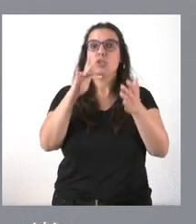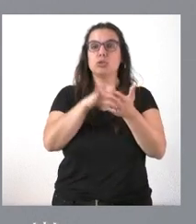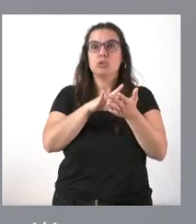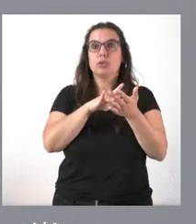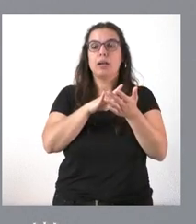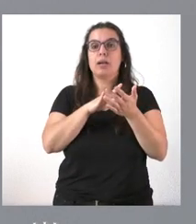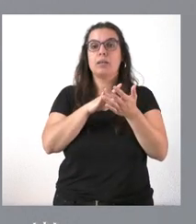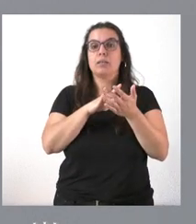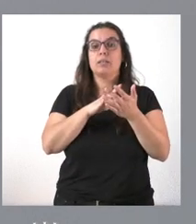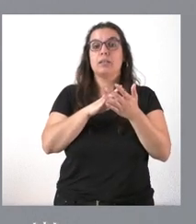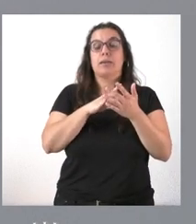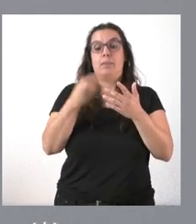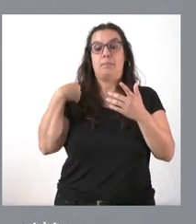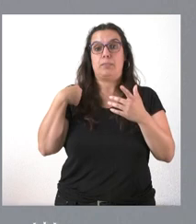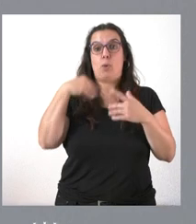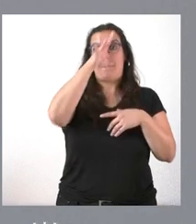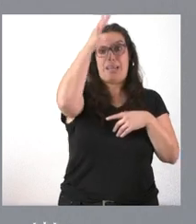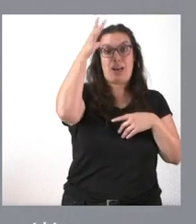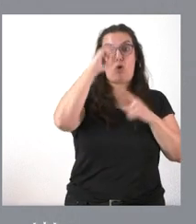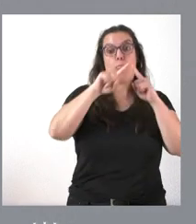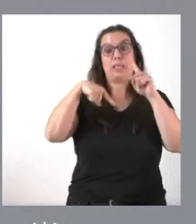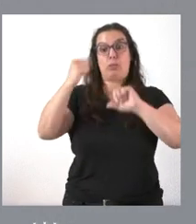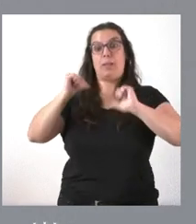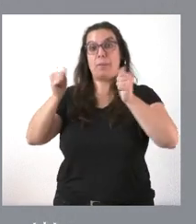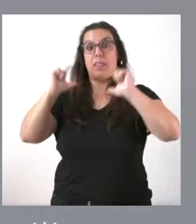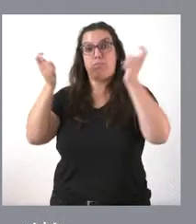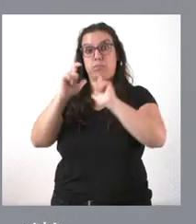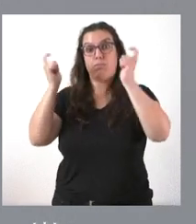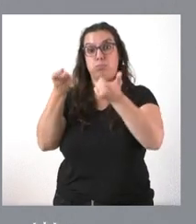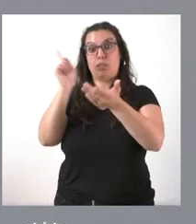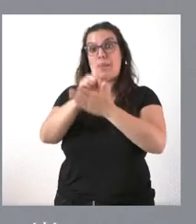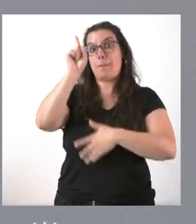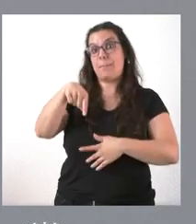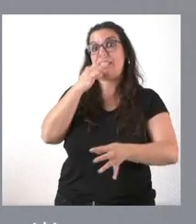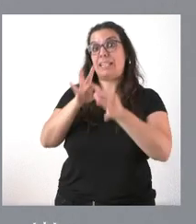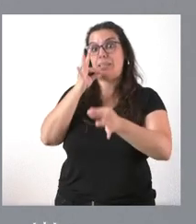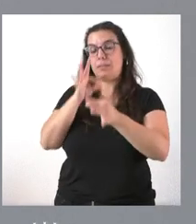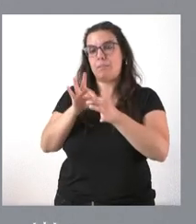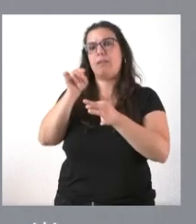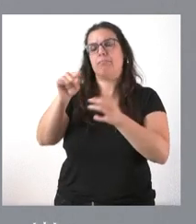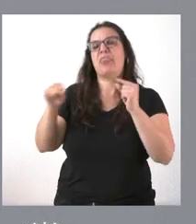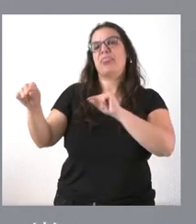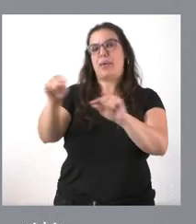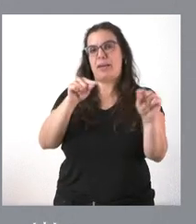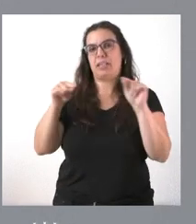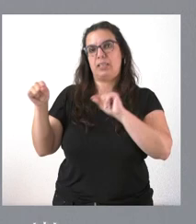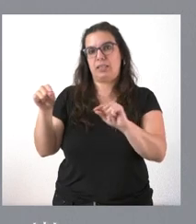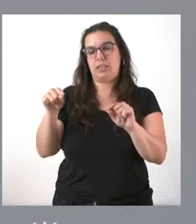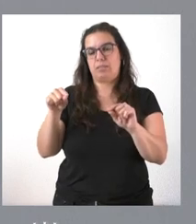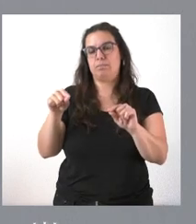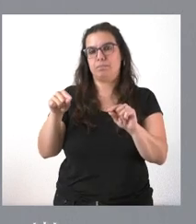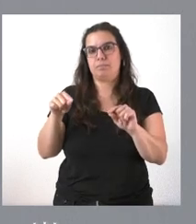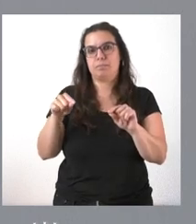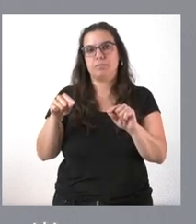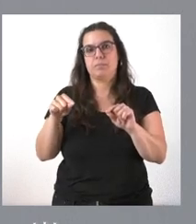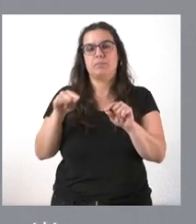del próximo período de sesiones y por tanto preferentemente en el mes de septiembre será en el mes de septiembre el debate del